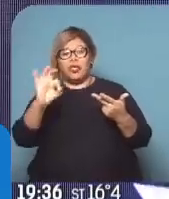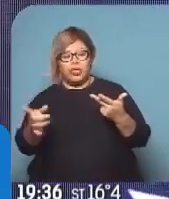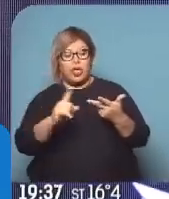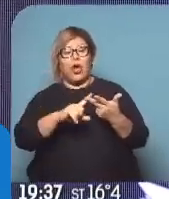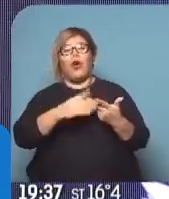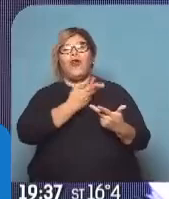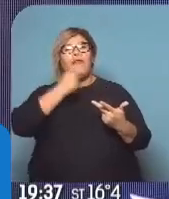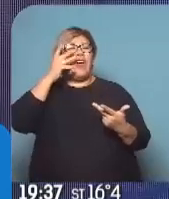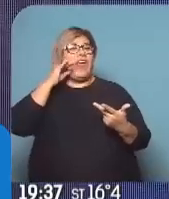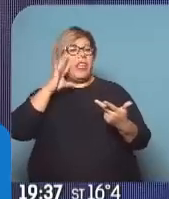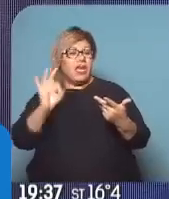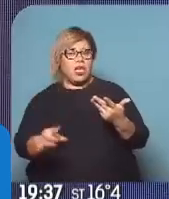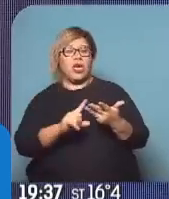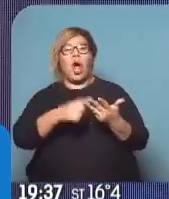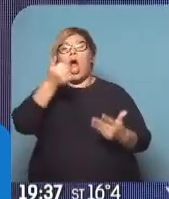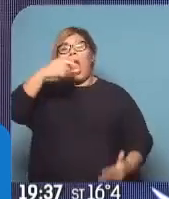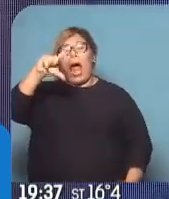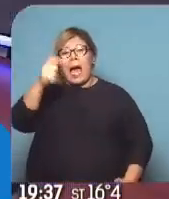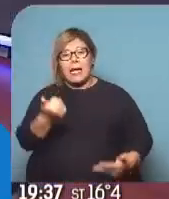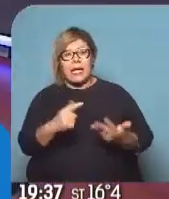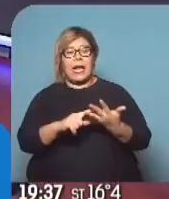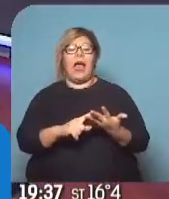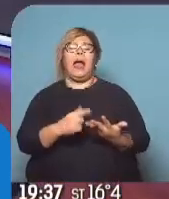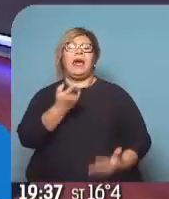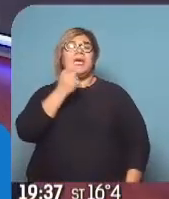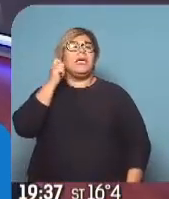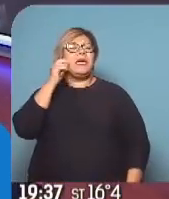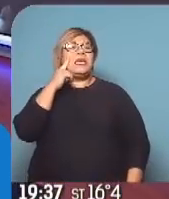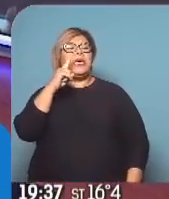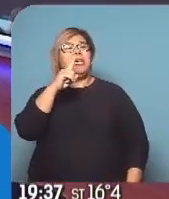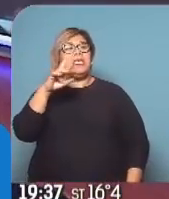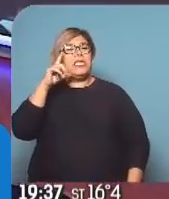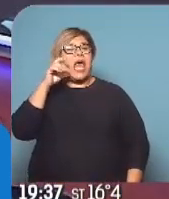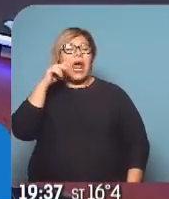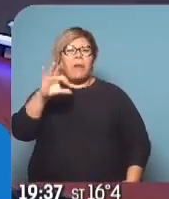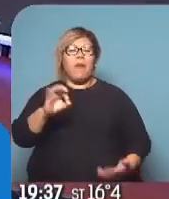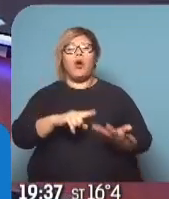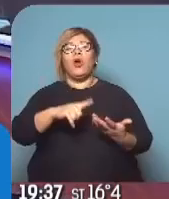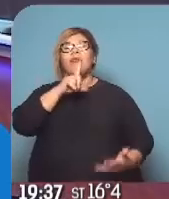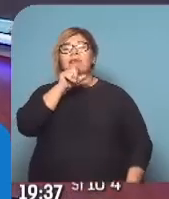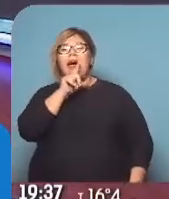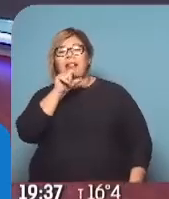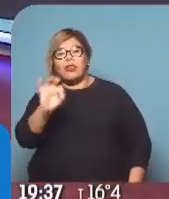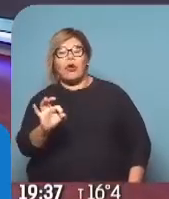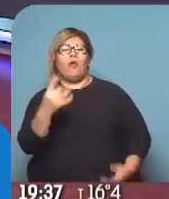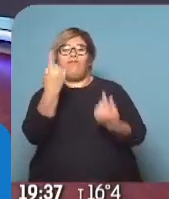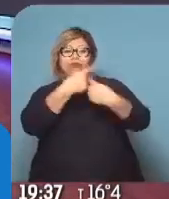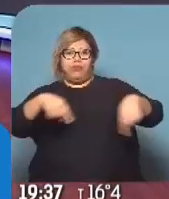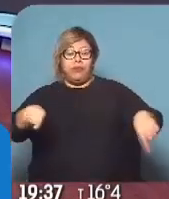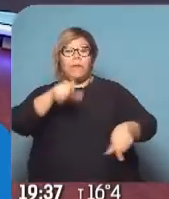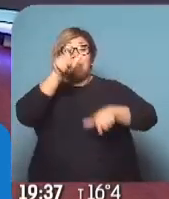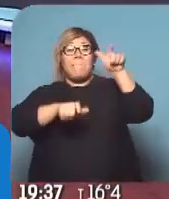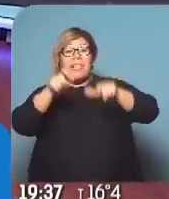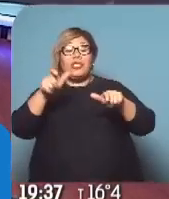ignacio rodríguez de anca guillermo pfening tato y un montón de pibes jóvenes muy talentosos quería estar